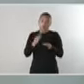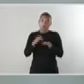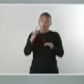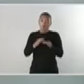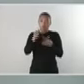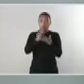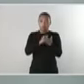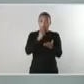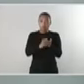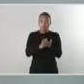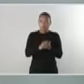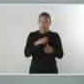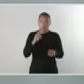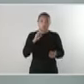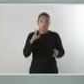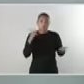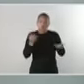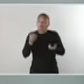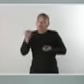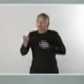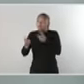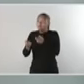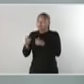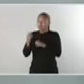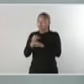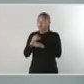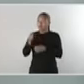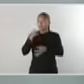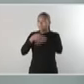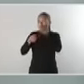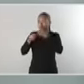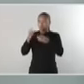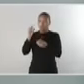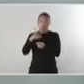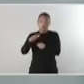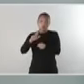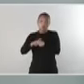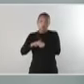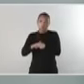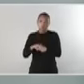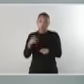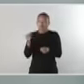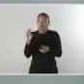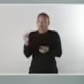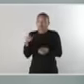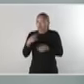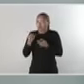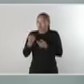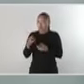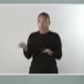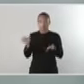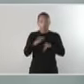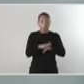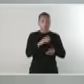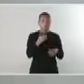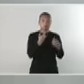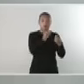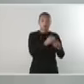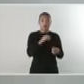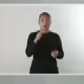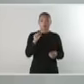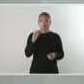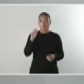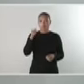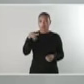las clínicas y hospitales están utilizando este recurso para financiar las campañas del Pri de Baltasar en Hinojosa